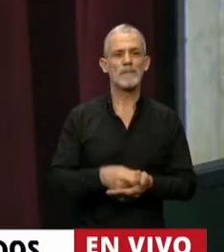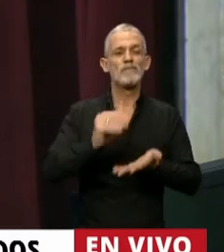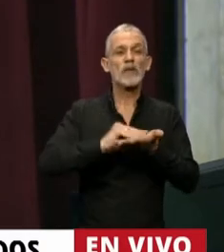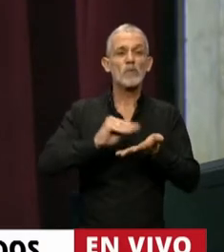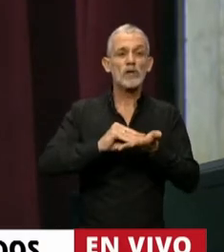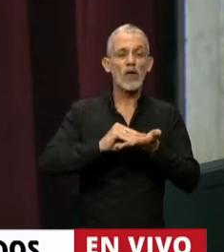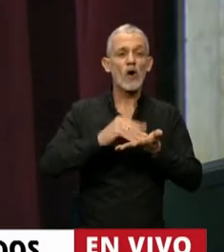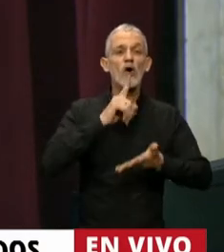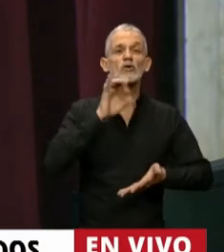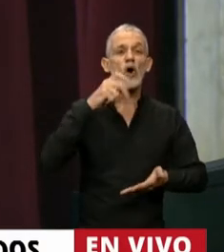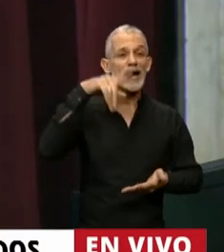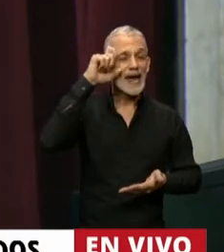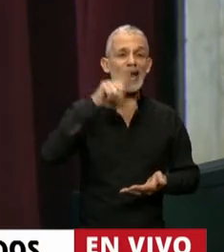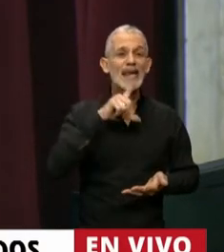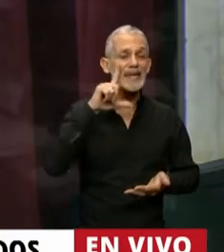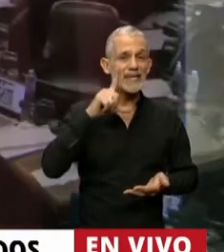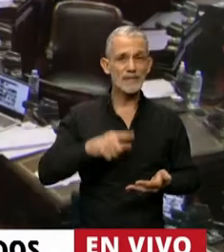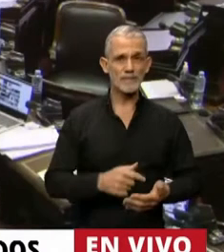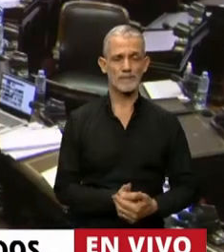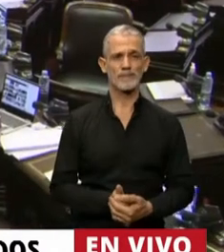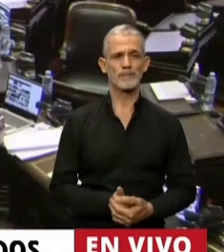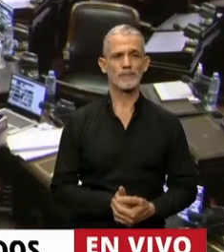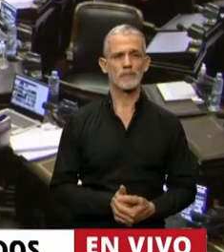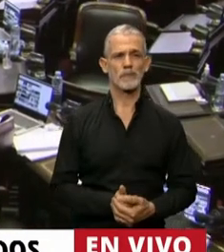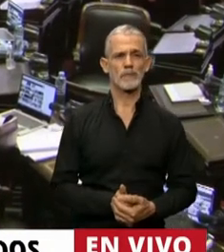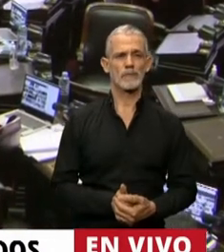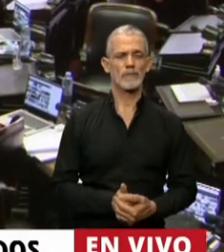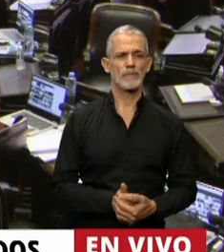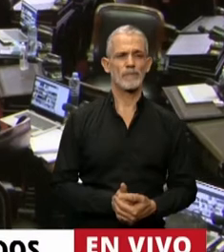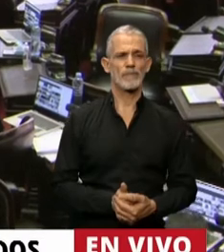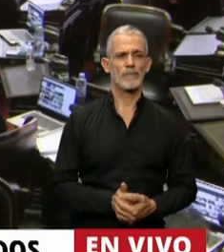Diputado Pablo Gabriel Tonelli, el sentido de su voto.